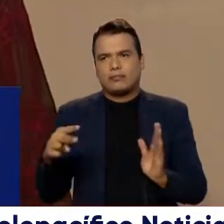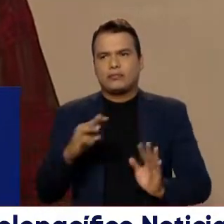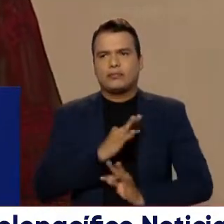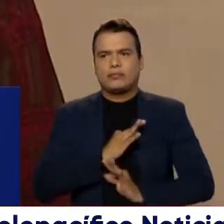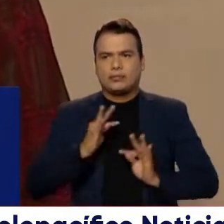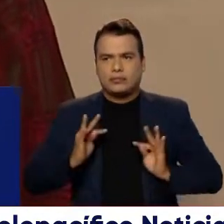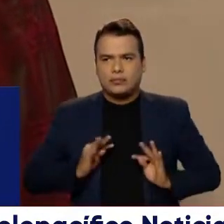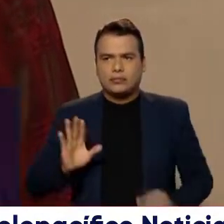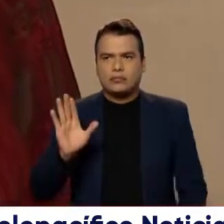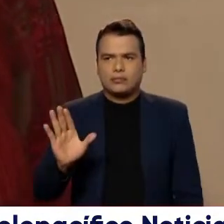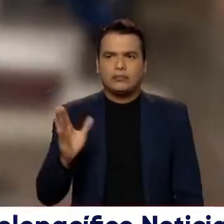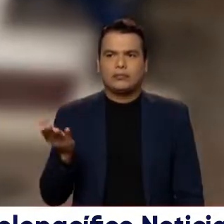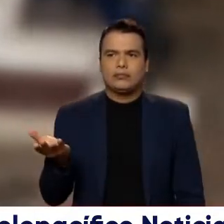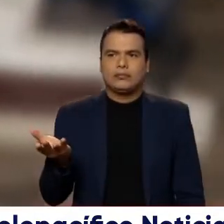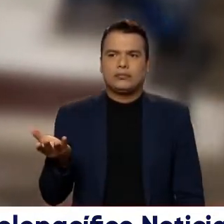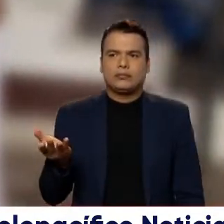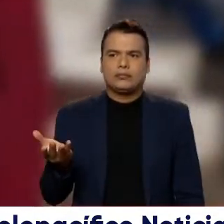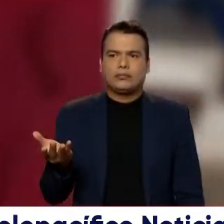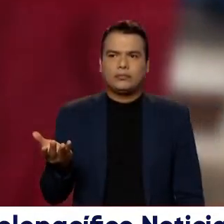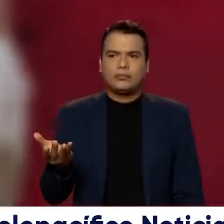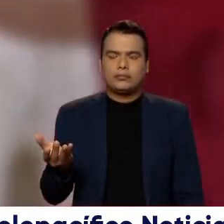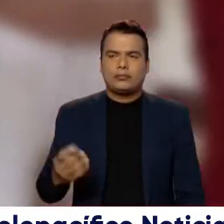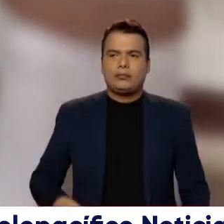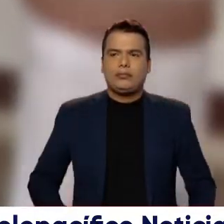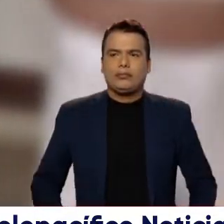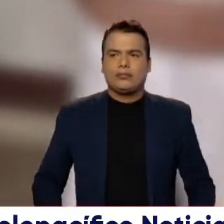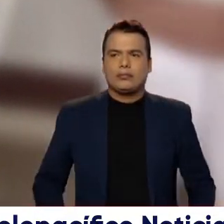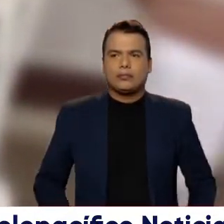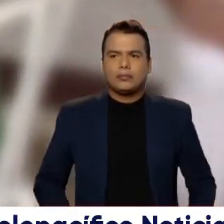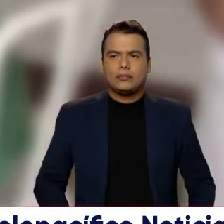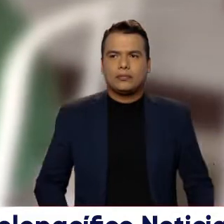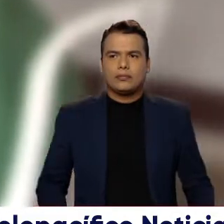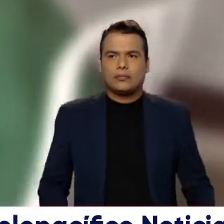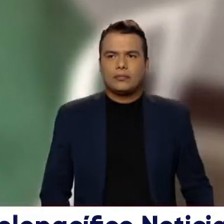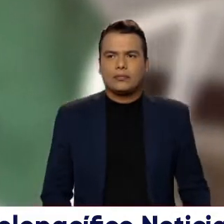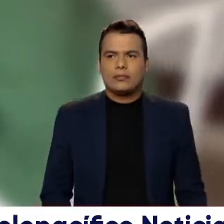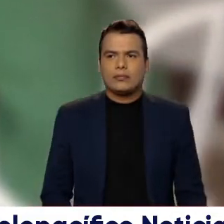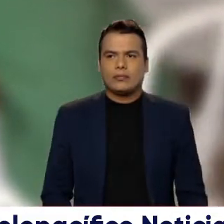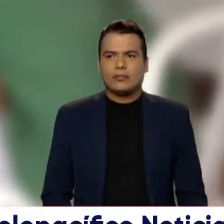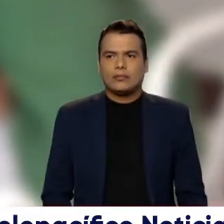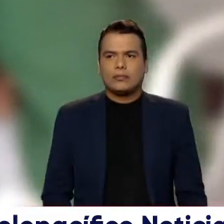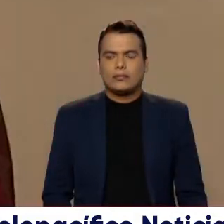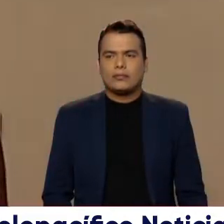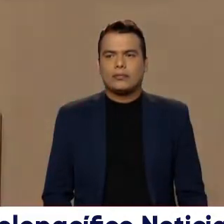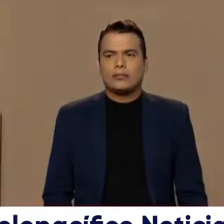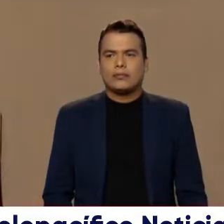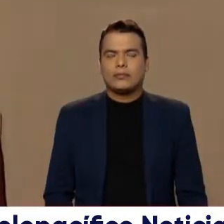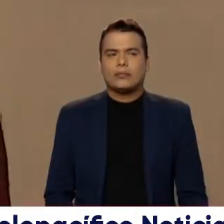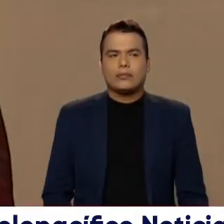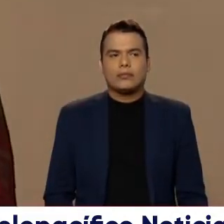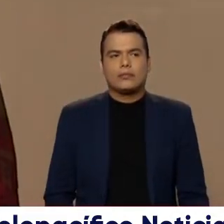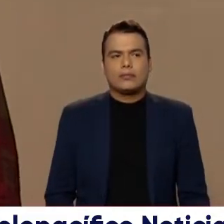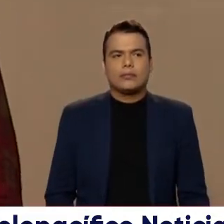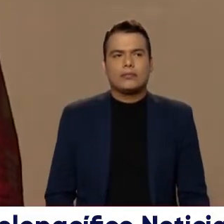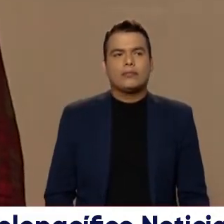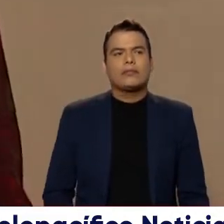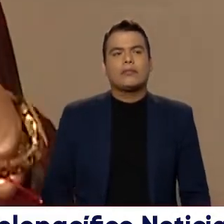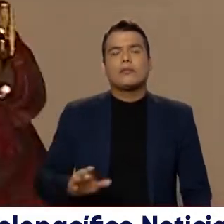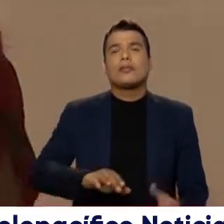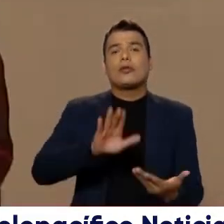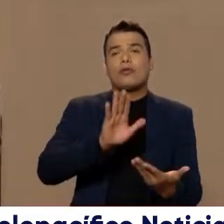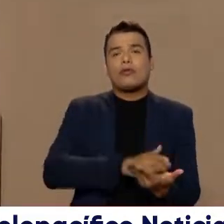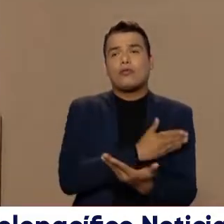piscina, entonces los auxiliares se capacitan, a veces hacemos bailoterapia, que también es bueno para ellos, a través de la música, ellos